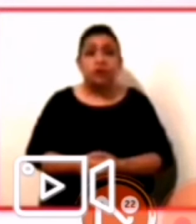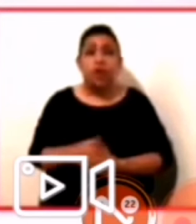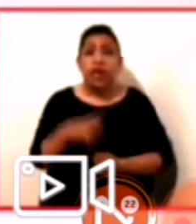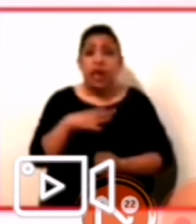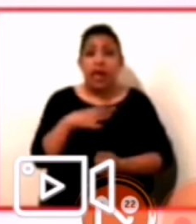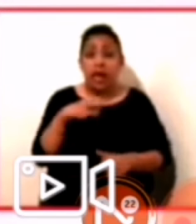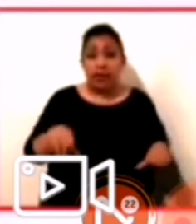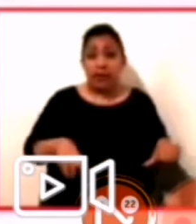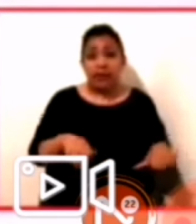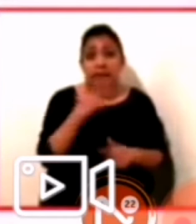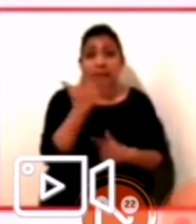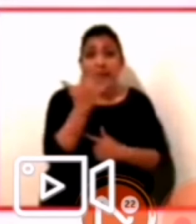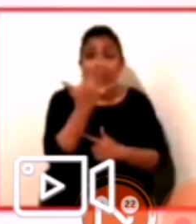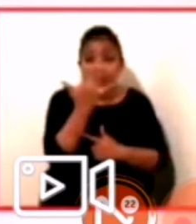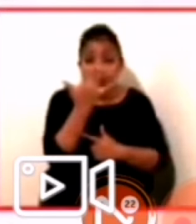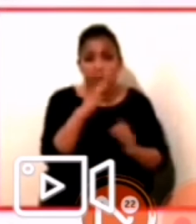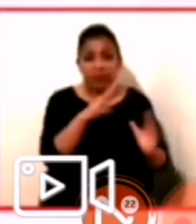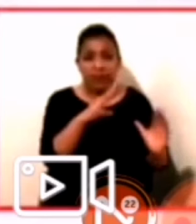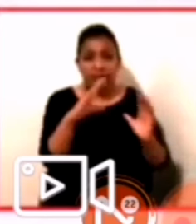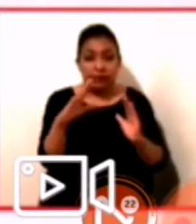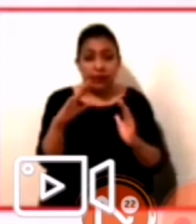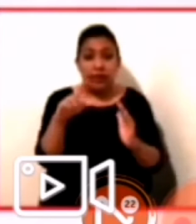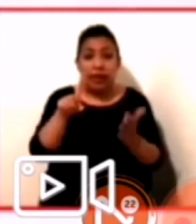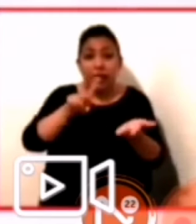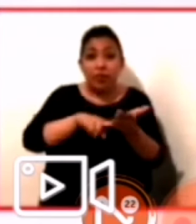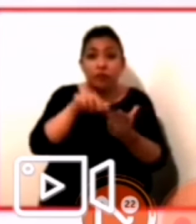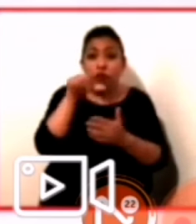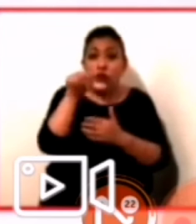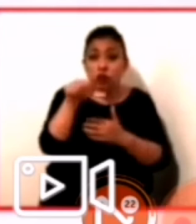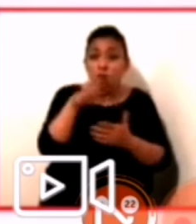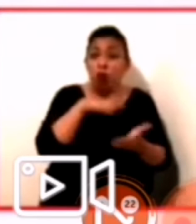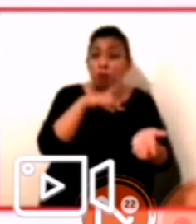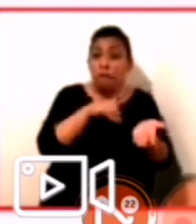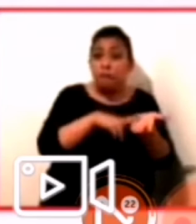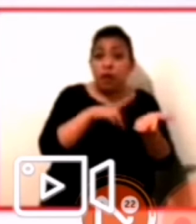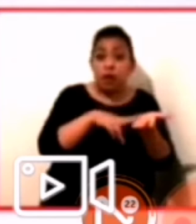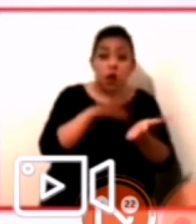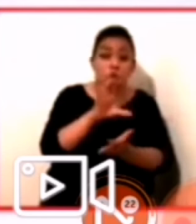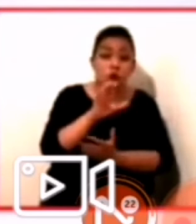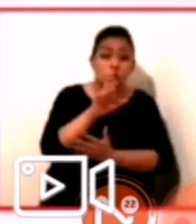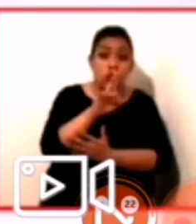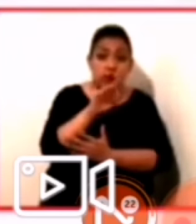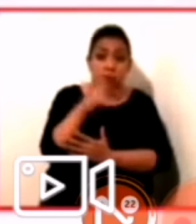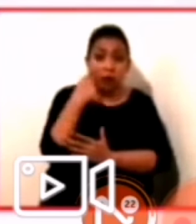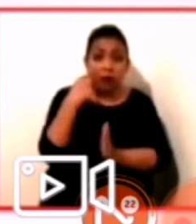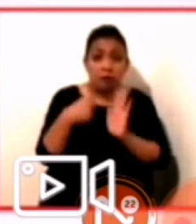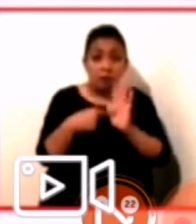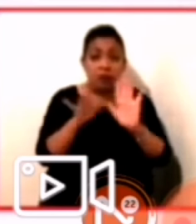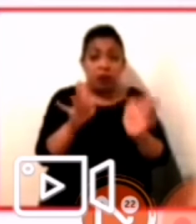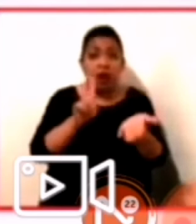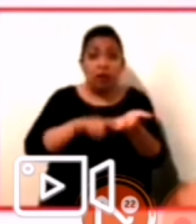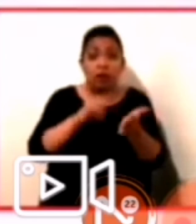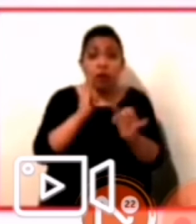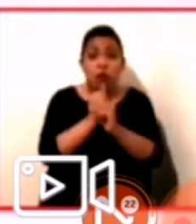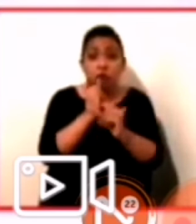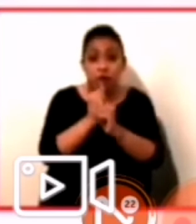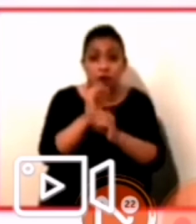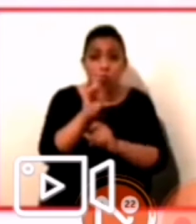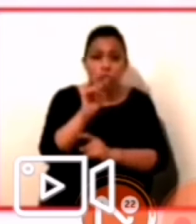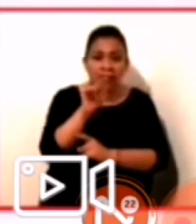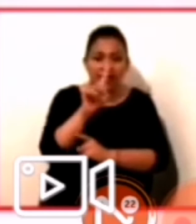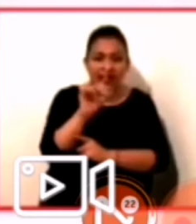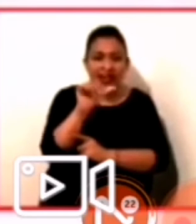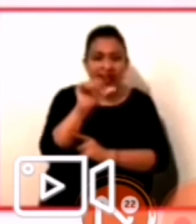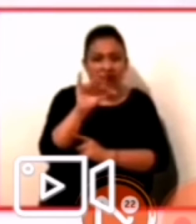50 actividades académicas, de las cuales 16 son con valor curricular, ya están disponibles en la página de la Unidad Académica de